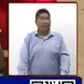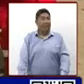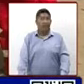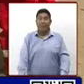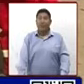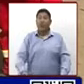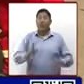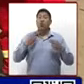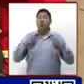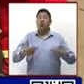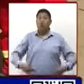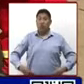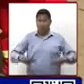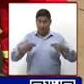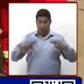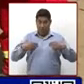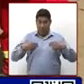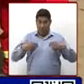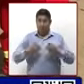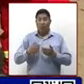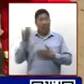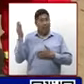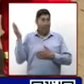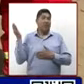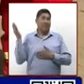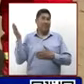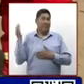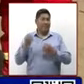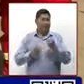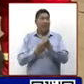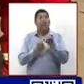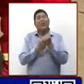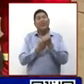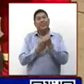un ser humano se define por este tipo de obras también.